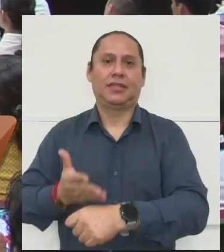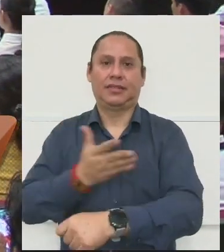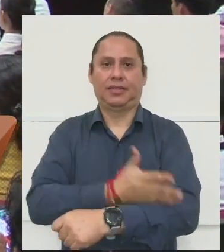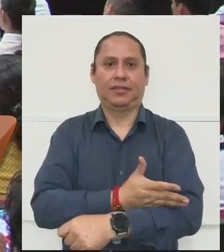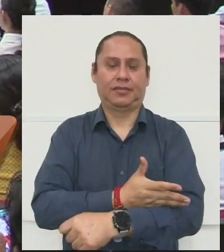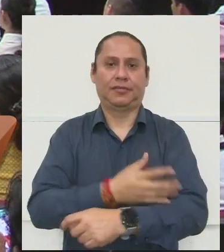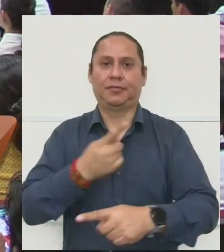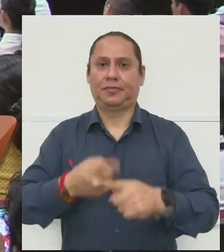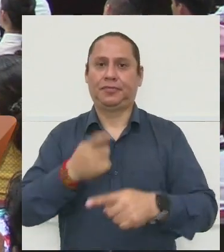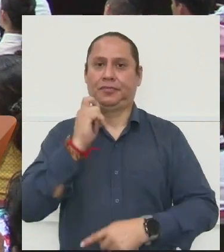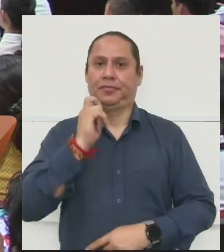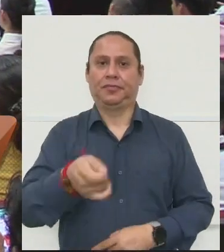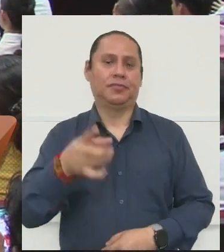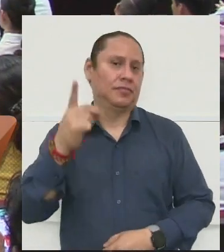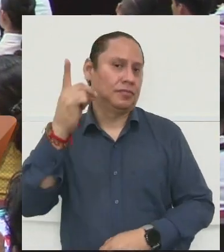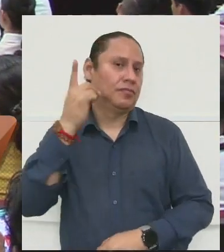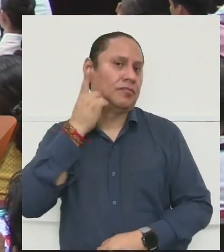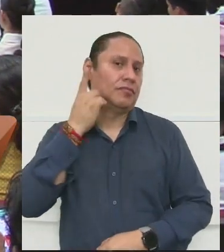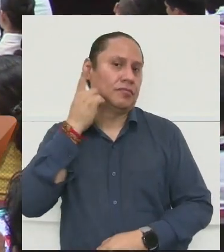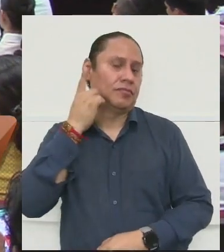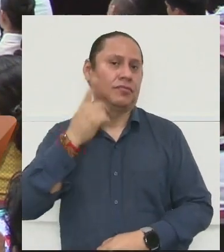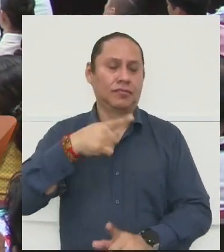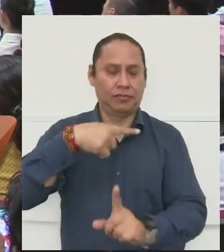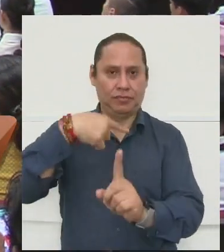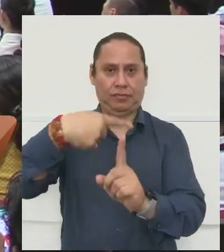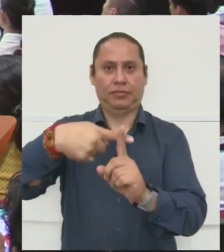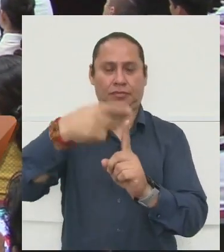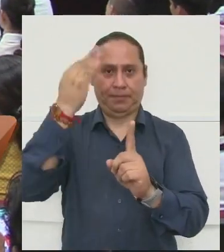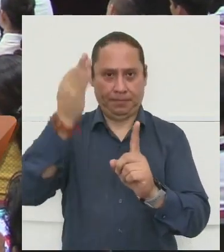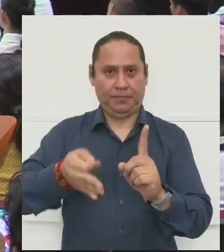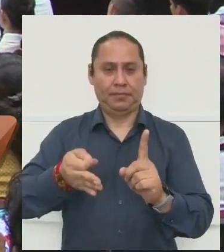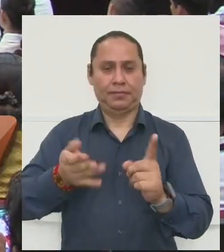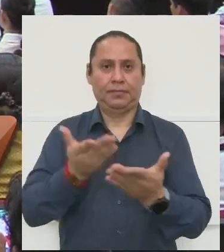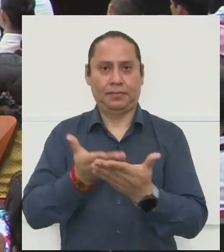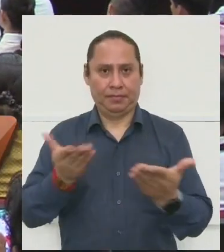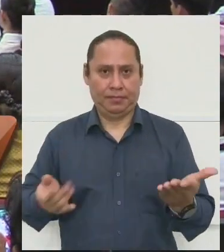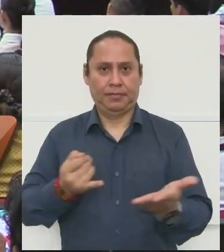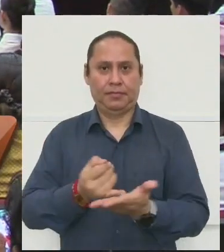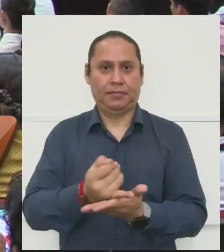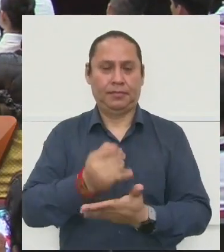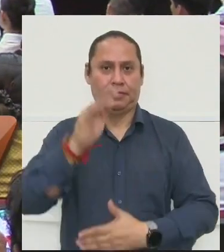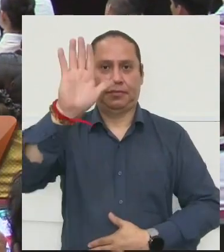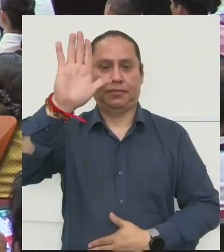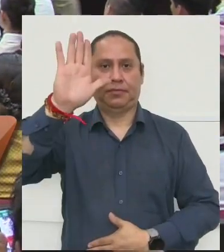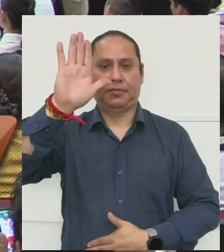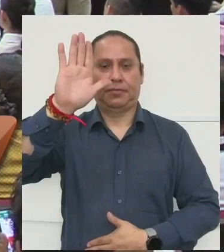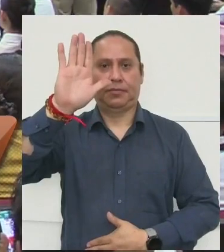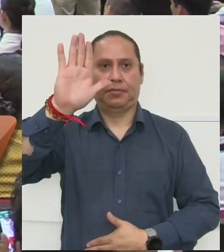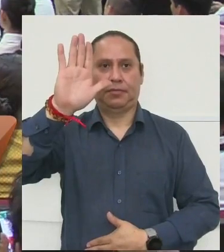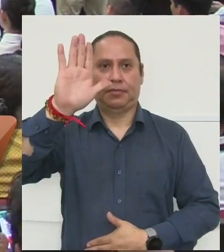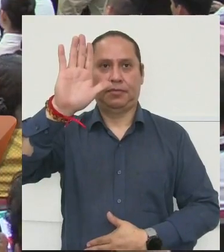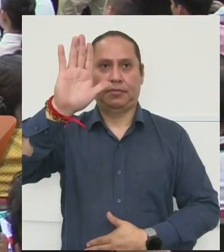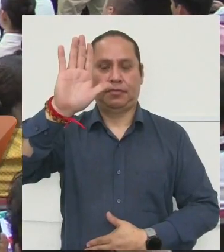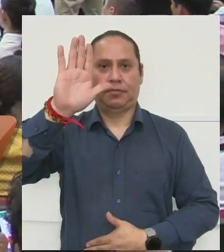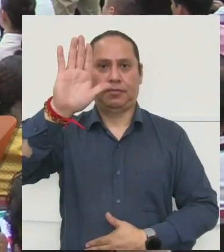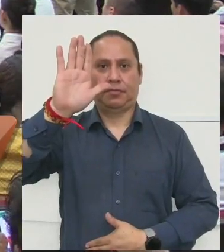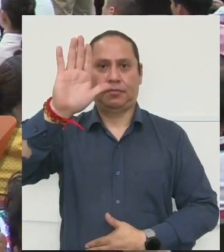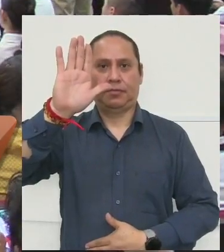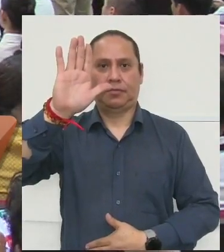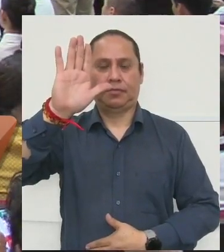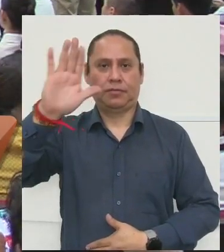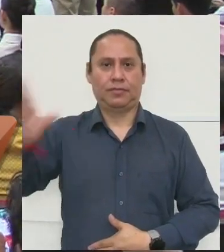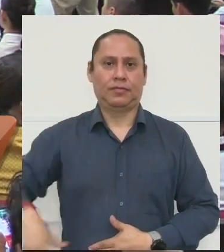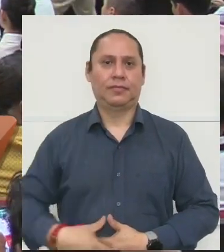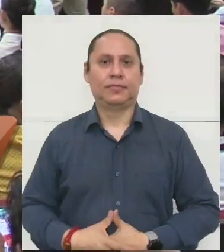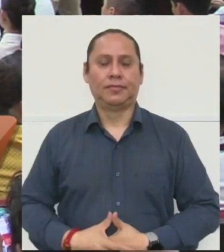anterior las legisladoras y los legisladores que estén por la afirmativa sírvase manifestarlo levantando la